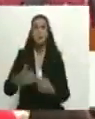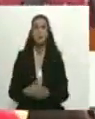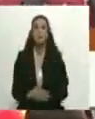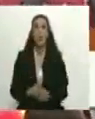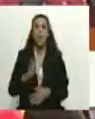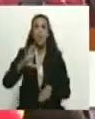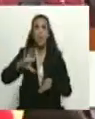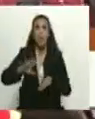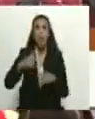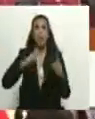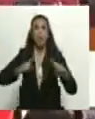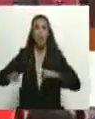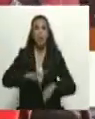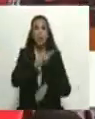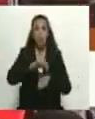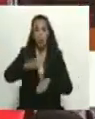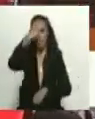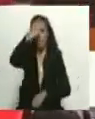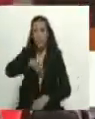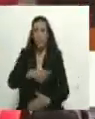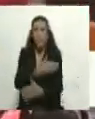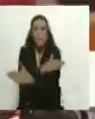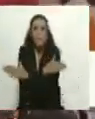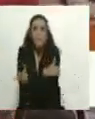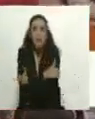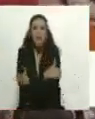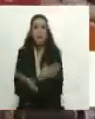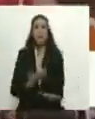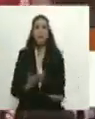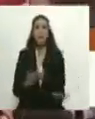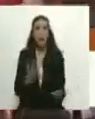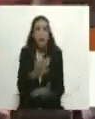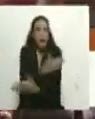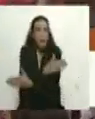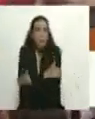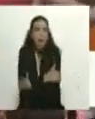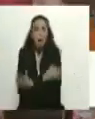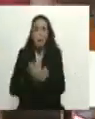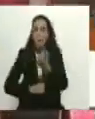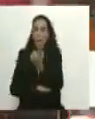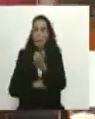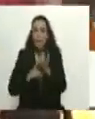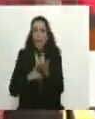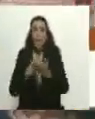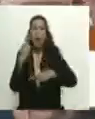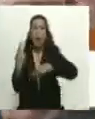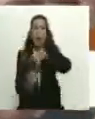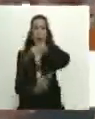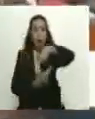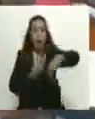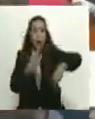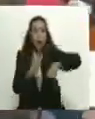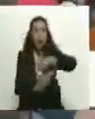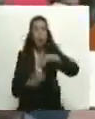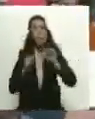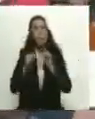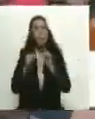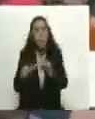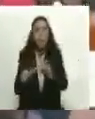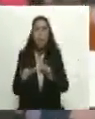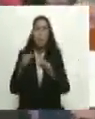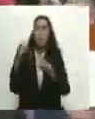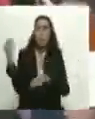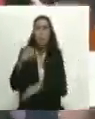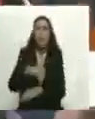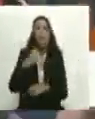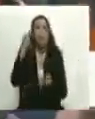la dirección nacional, de mi parte, un abrazo grande, un abrazo solidario, revolucionario, y sigamos en la calle,